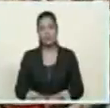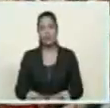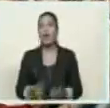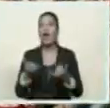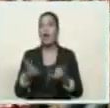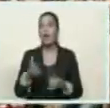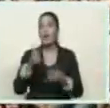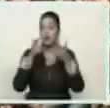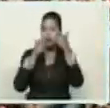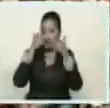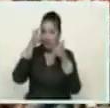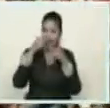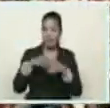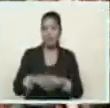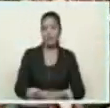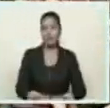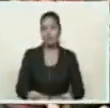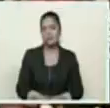ahora chávez